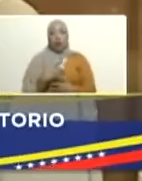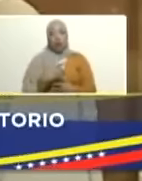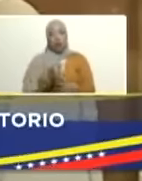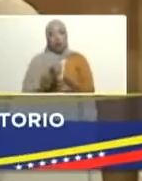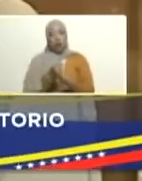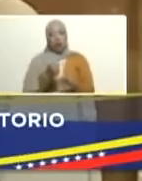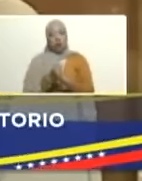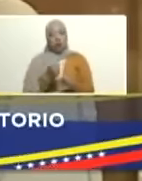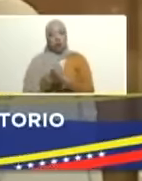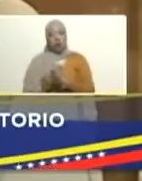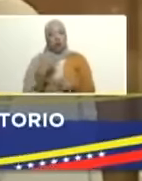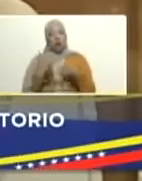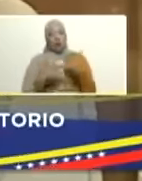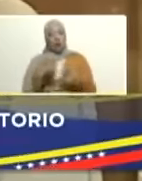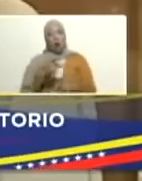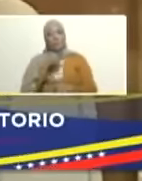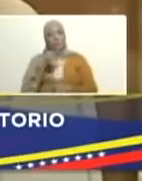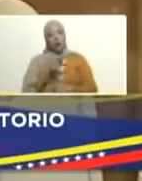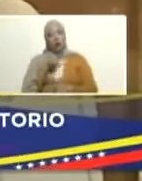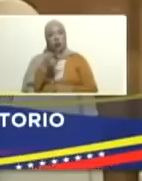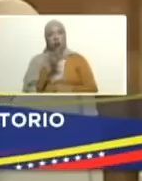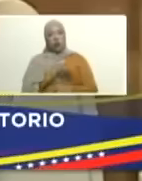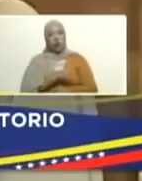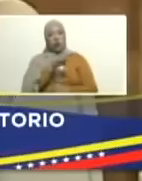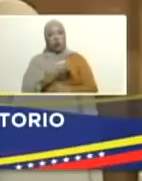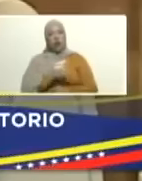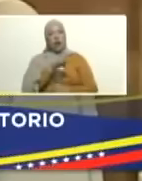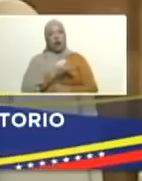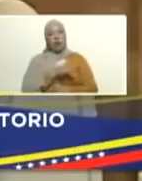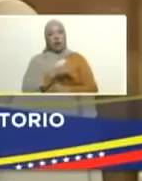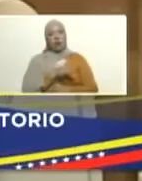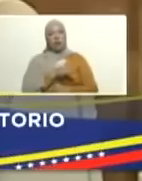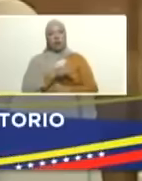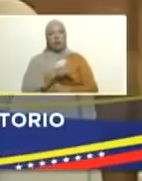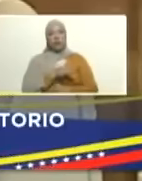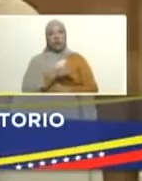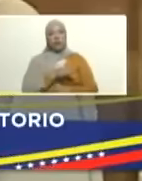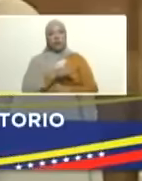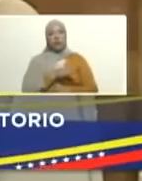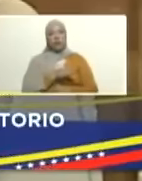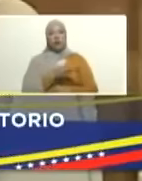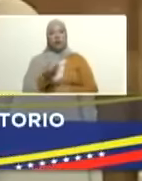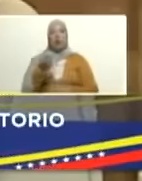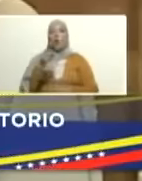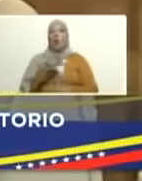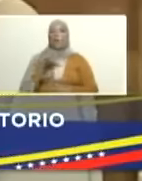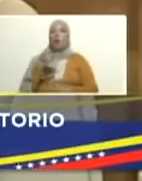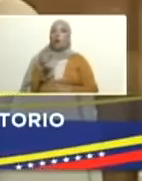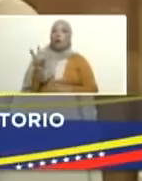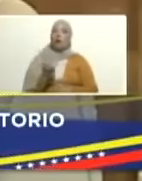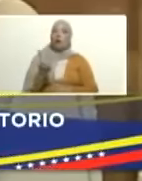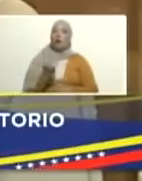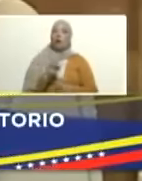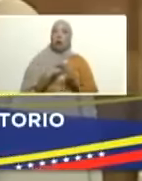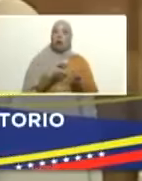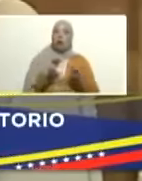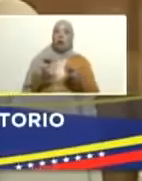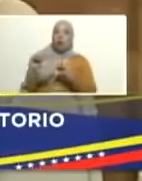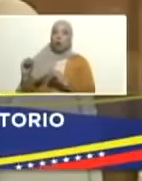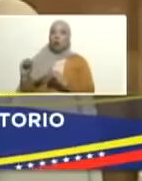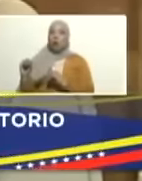de que los asuntos políticos y sociales de los sectores políticos de Venezuela, de los llamados actores